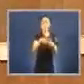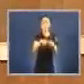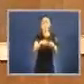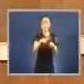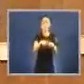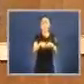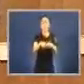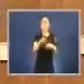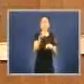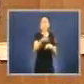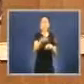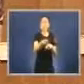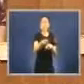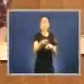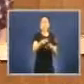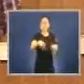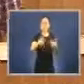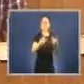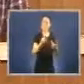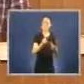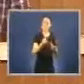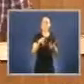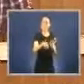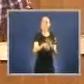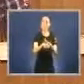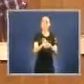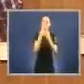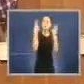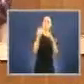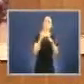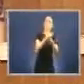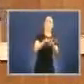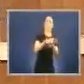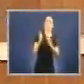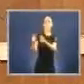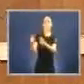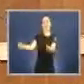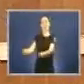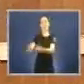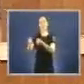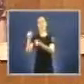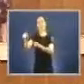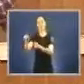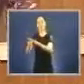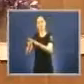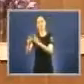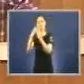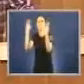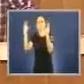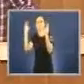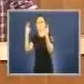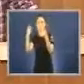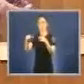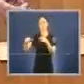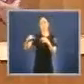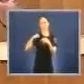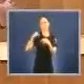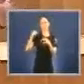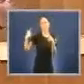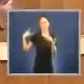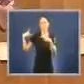políticas impiden ter recursos públicos suficientes para fortalecer os servicios públicos, recúrtanse en sanidade, recúrtanse